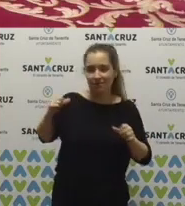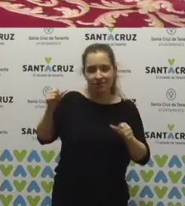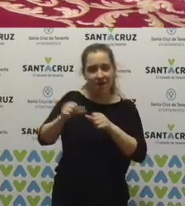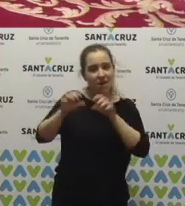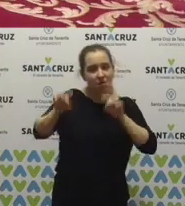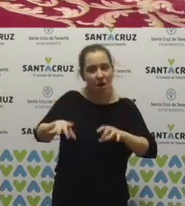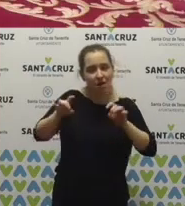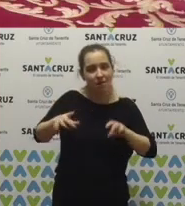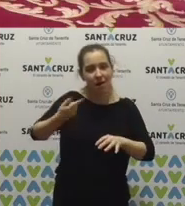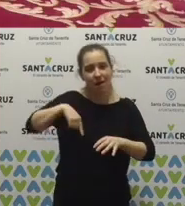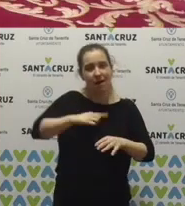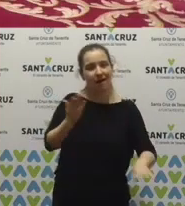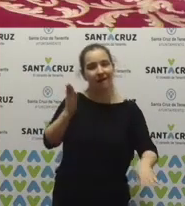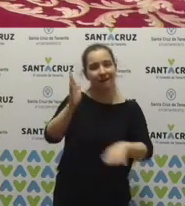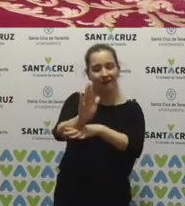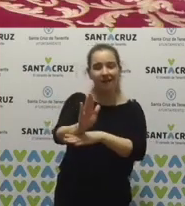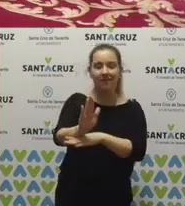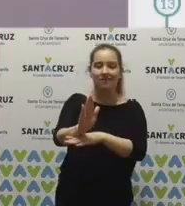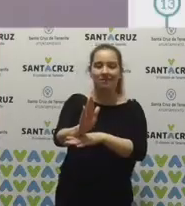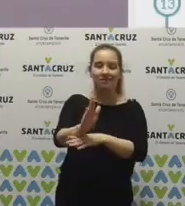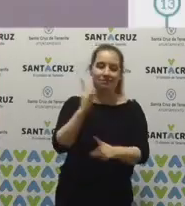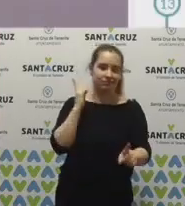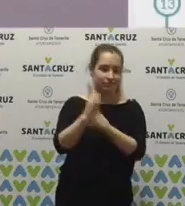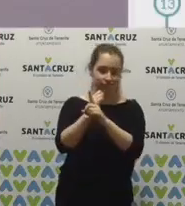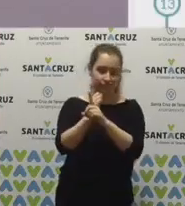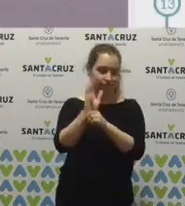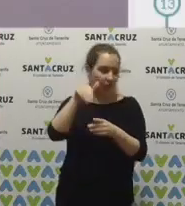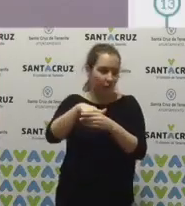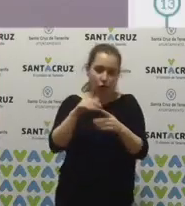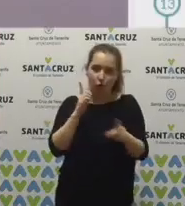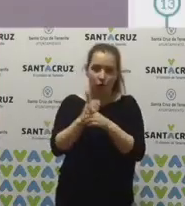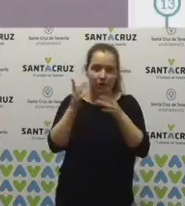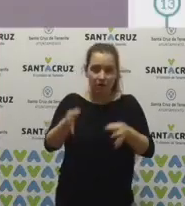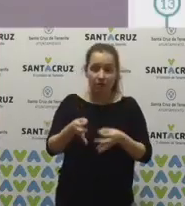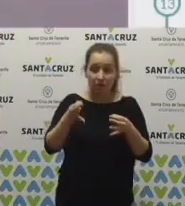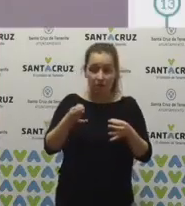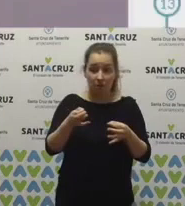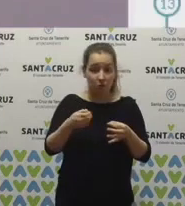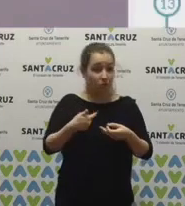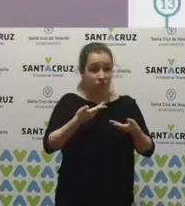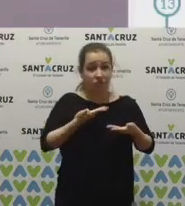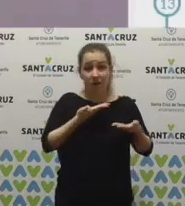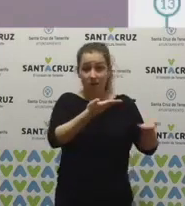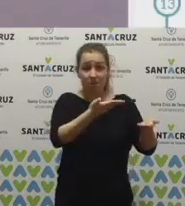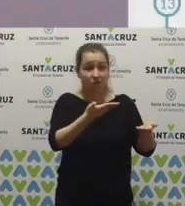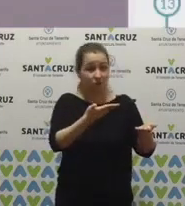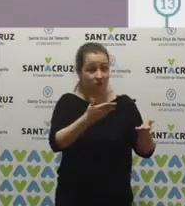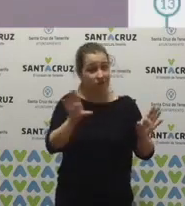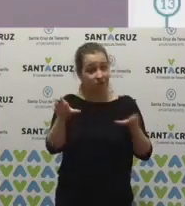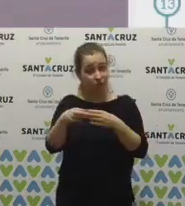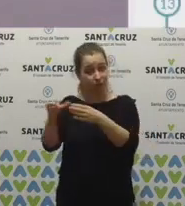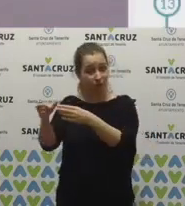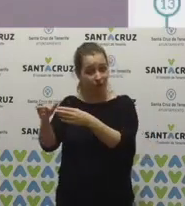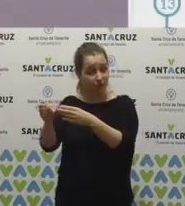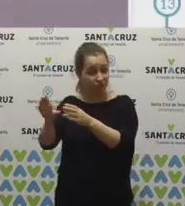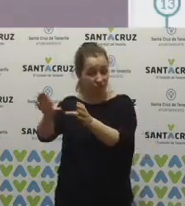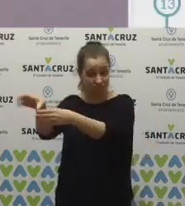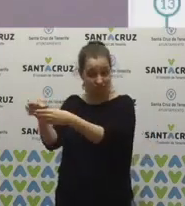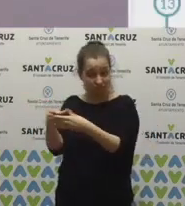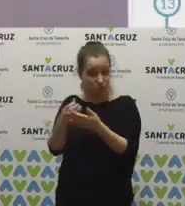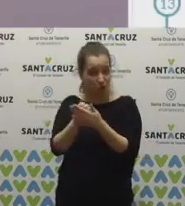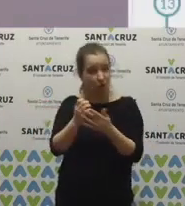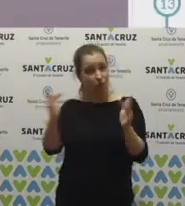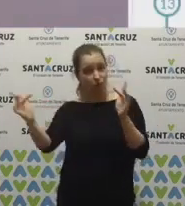voto no y desde aquí también aprovecho y les invito a que realmente tengan el contacto con todos estos colectivos para que vean que se trata de